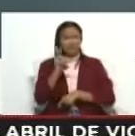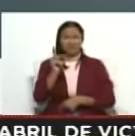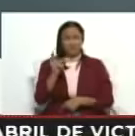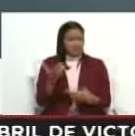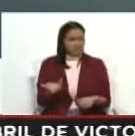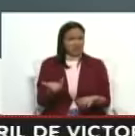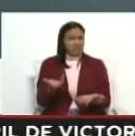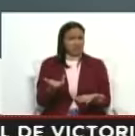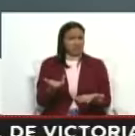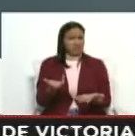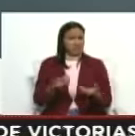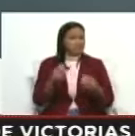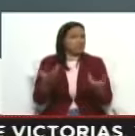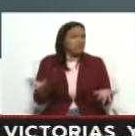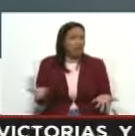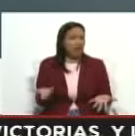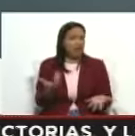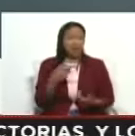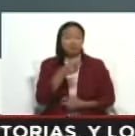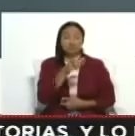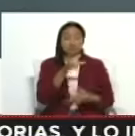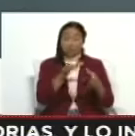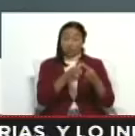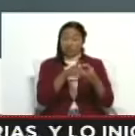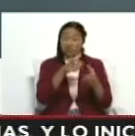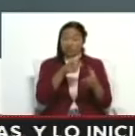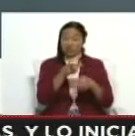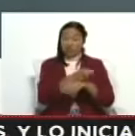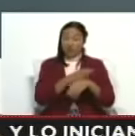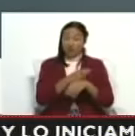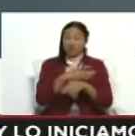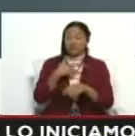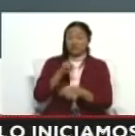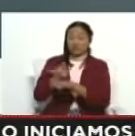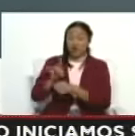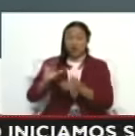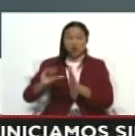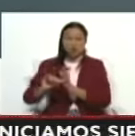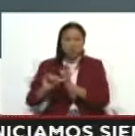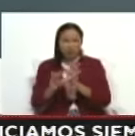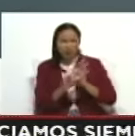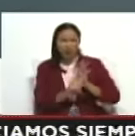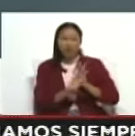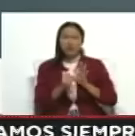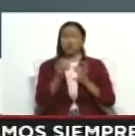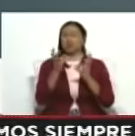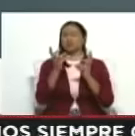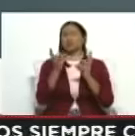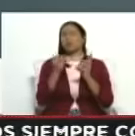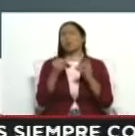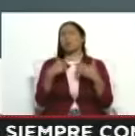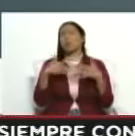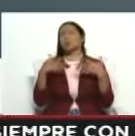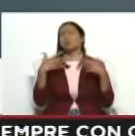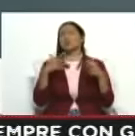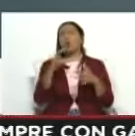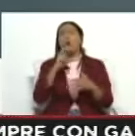fue provocar, como sabemos, el desfalco al país robando sigmomonómeros, el